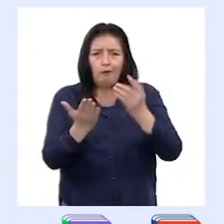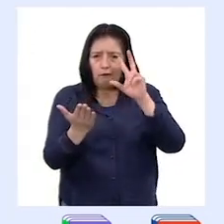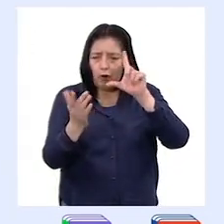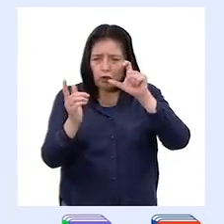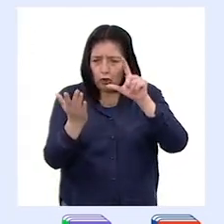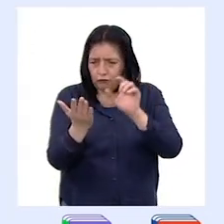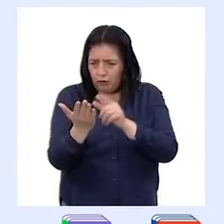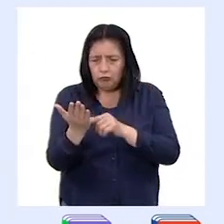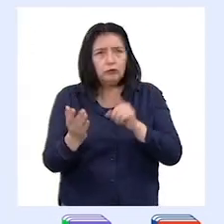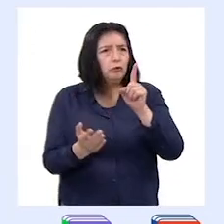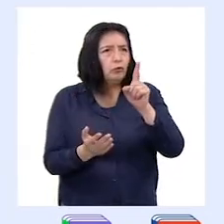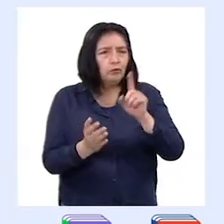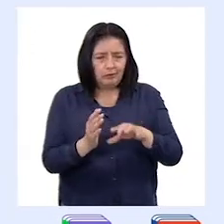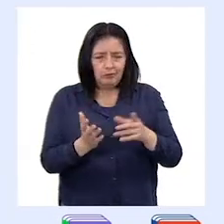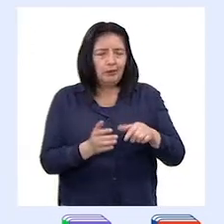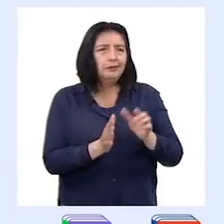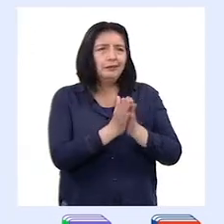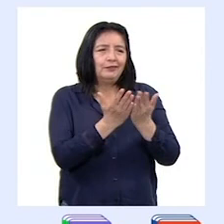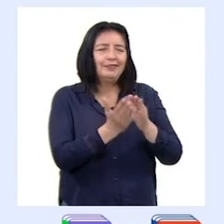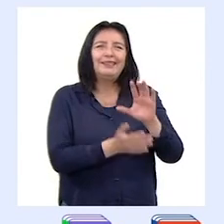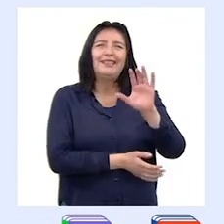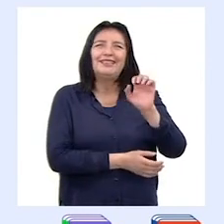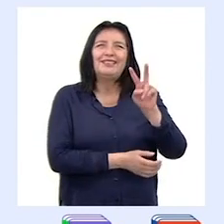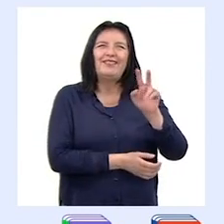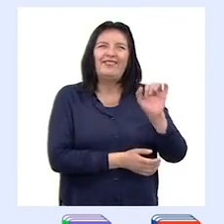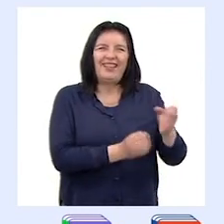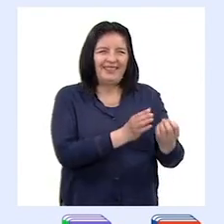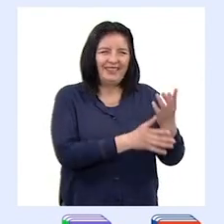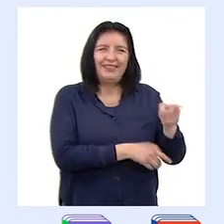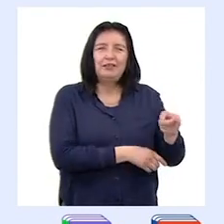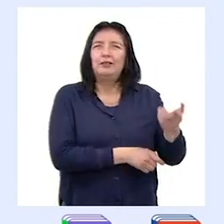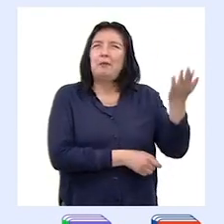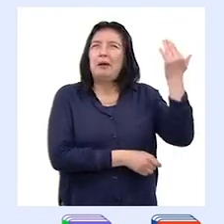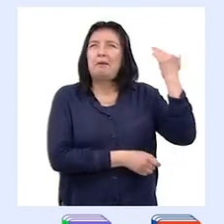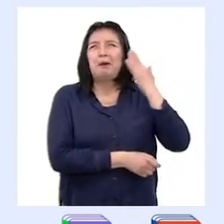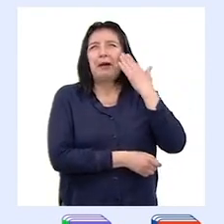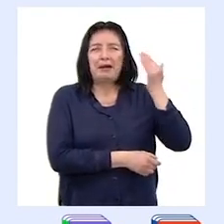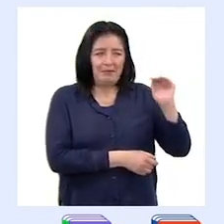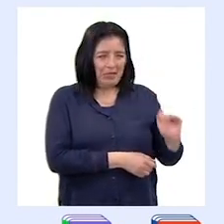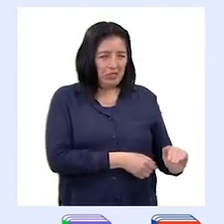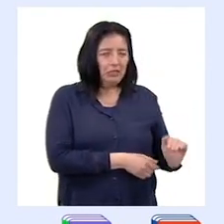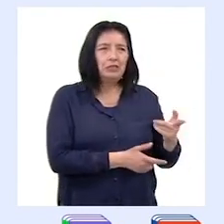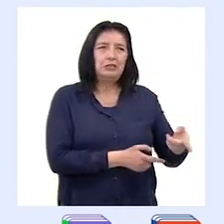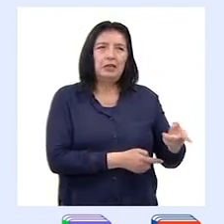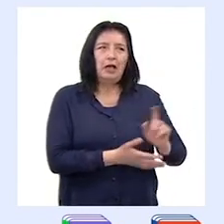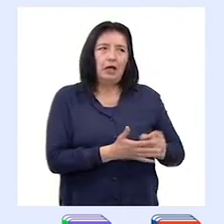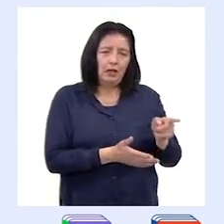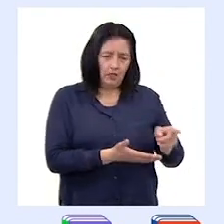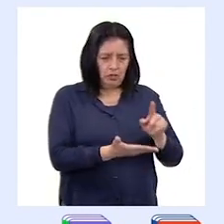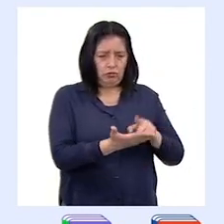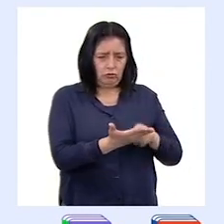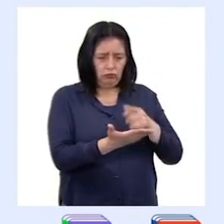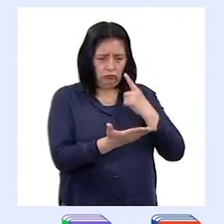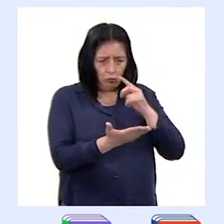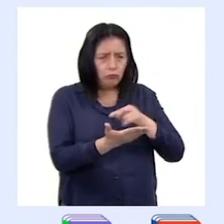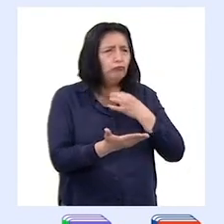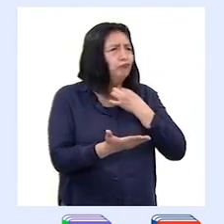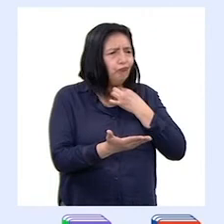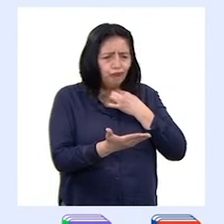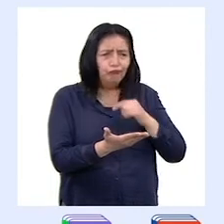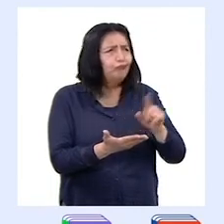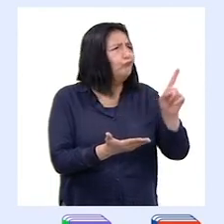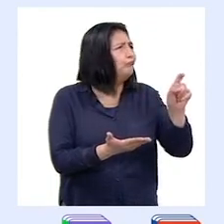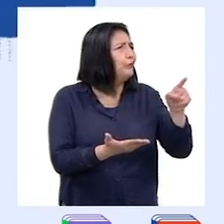fotos. En uno de ellos había fotos de Chivay de cuando mi mamá era chica. Fue ahí donde con mucha curiosidad